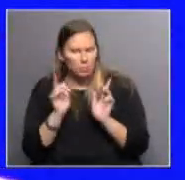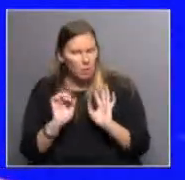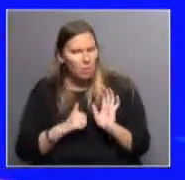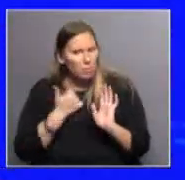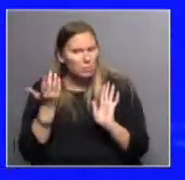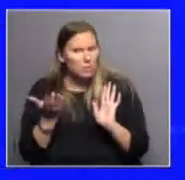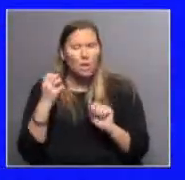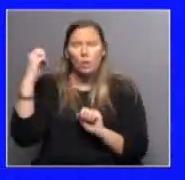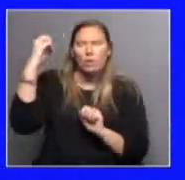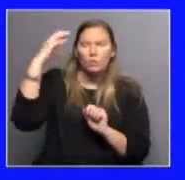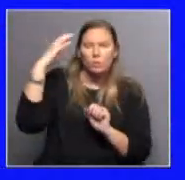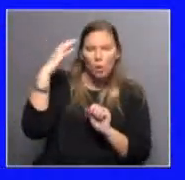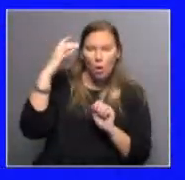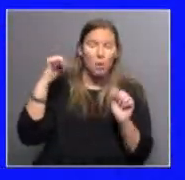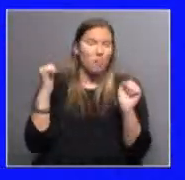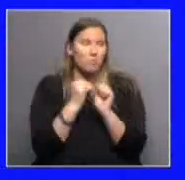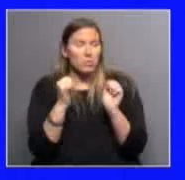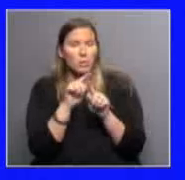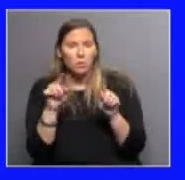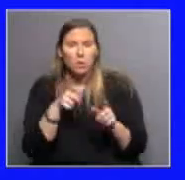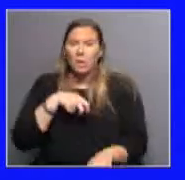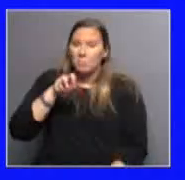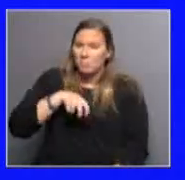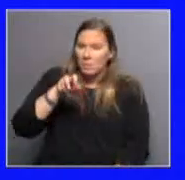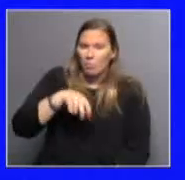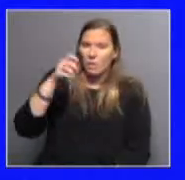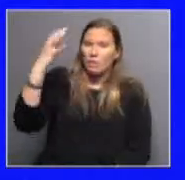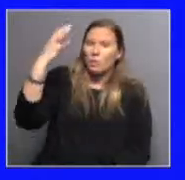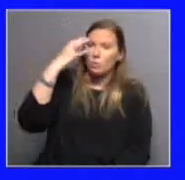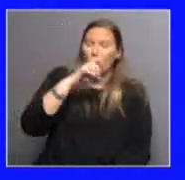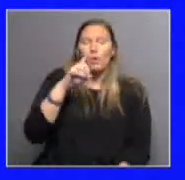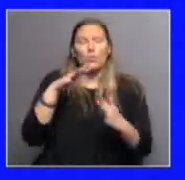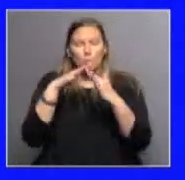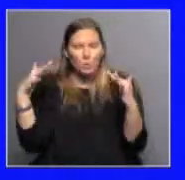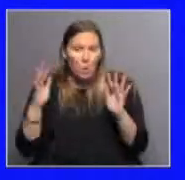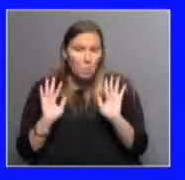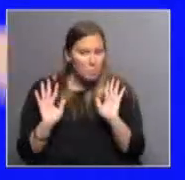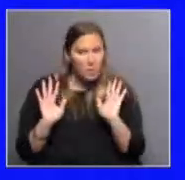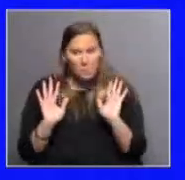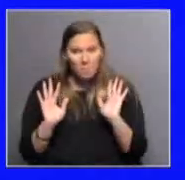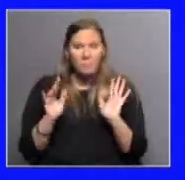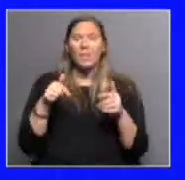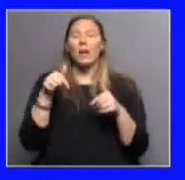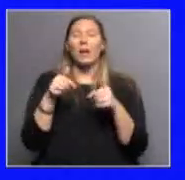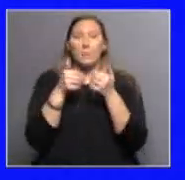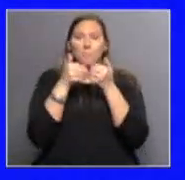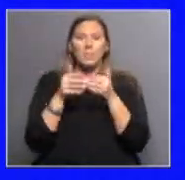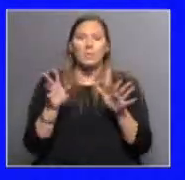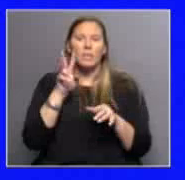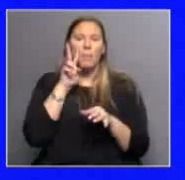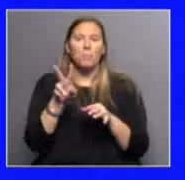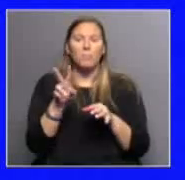pudieron. Solcito, no muy frío, caminando por el sol y no por la sombra, ¿verdad? Bueno, muy bien, acá arranca,